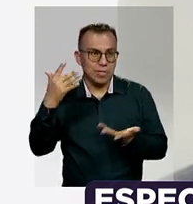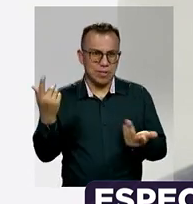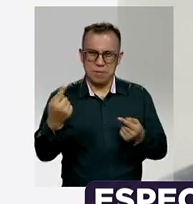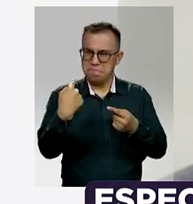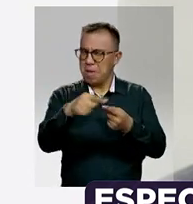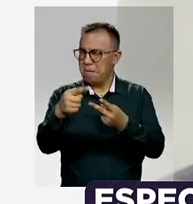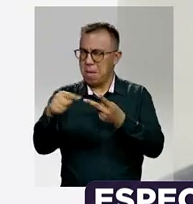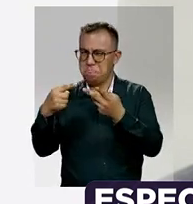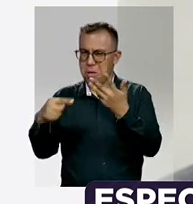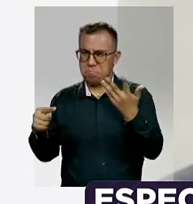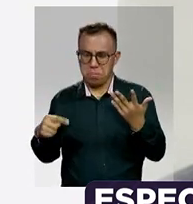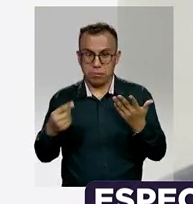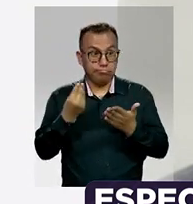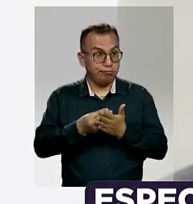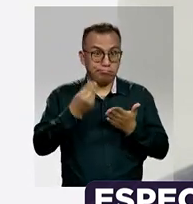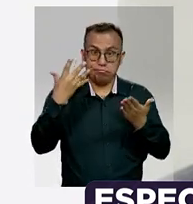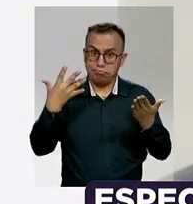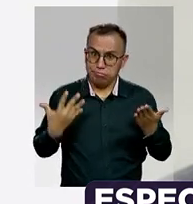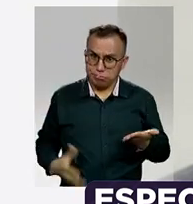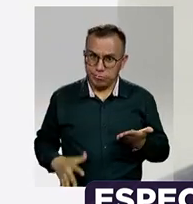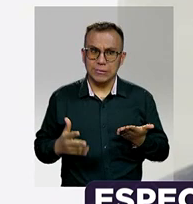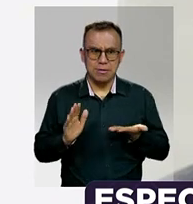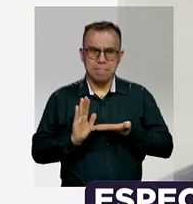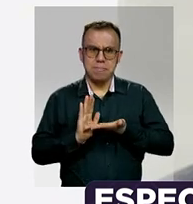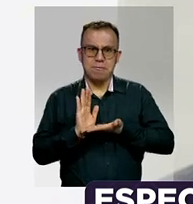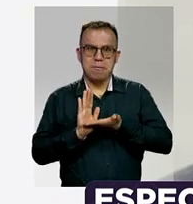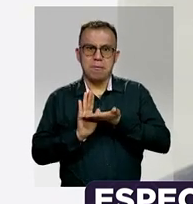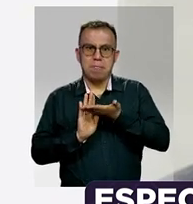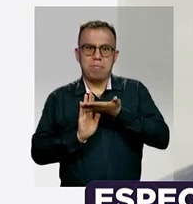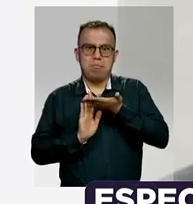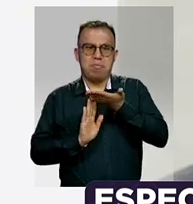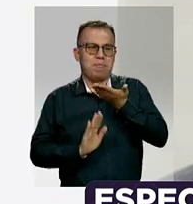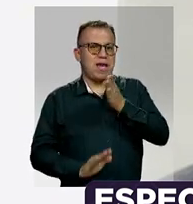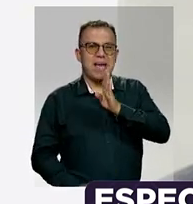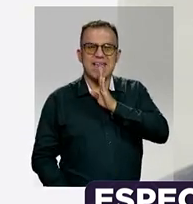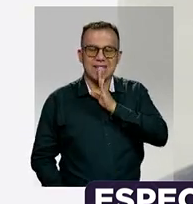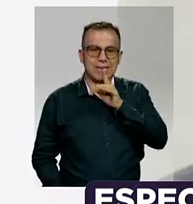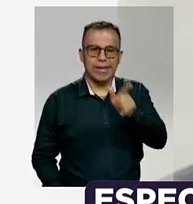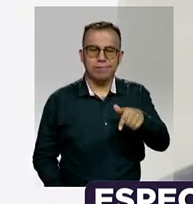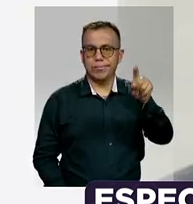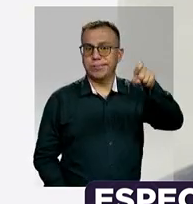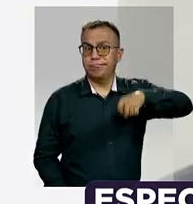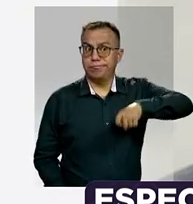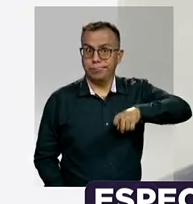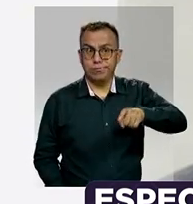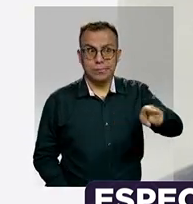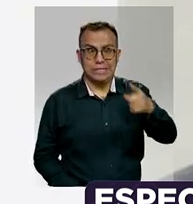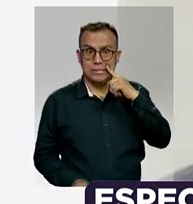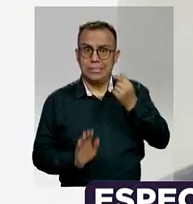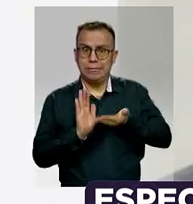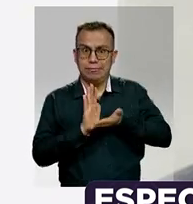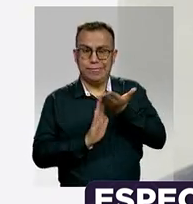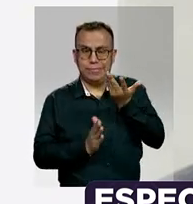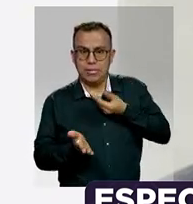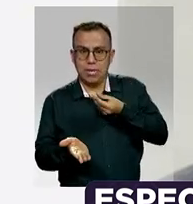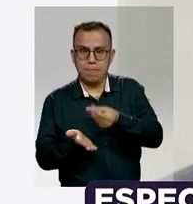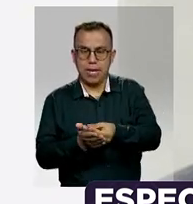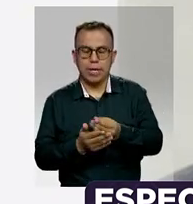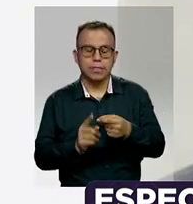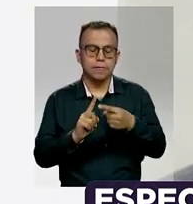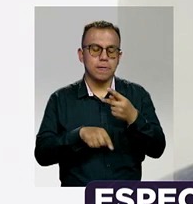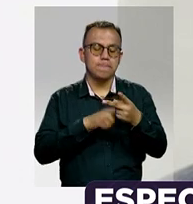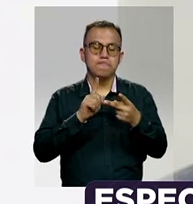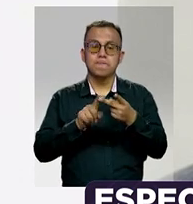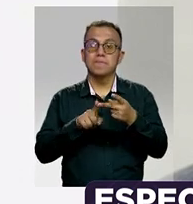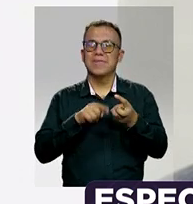abarrotes, etcétera. Está creándose una inflación que le está tocando pagar a los más necesitados precios muchos más altos. Y